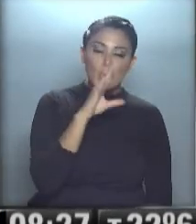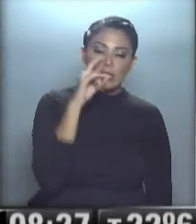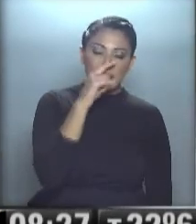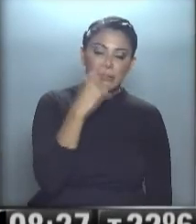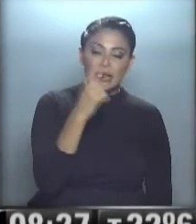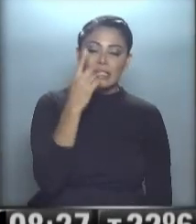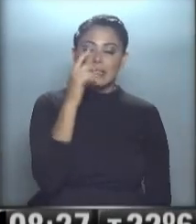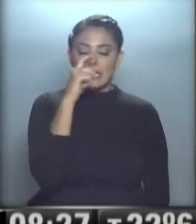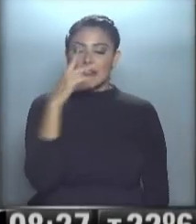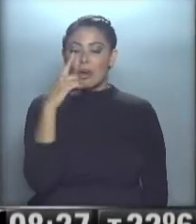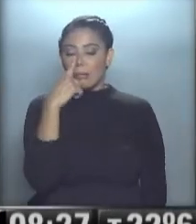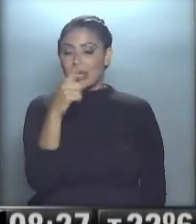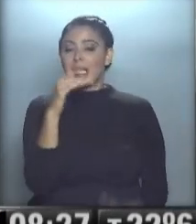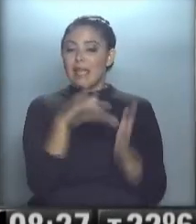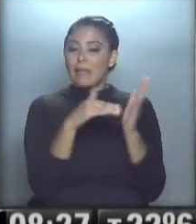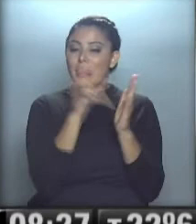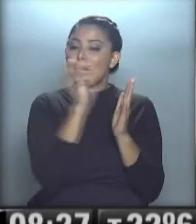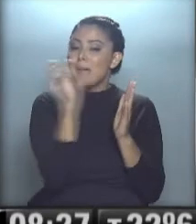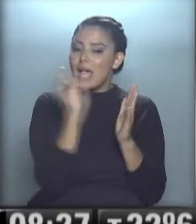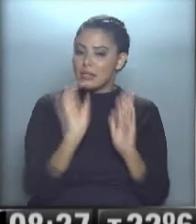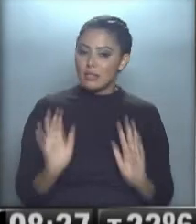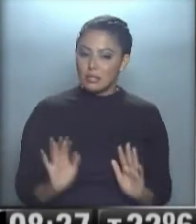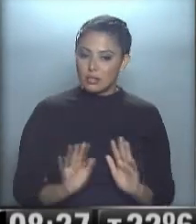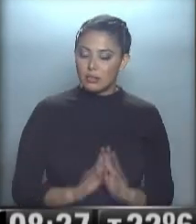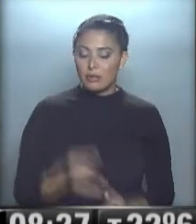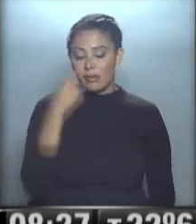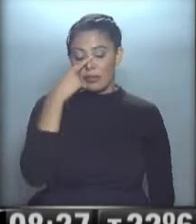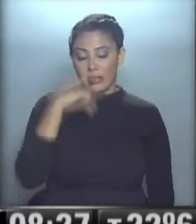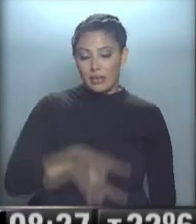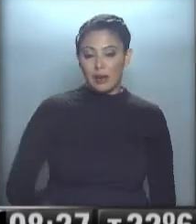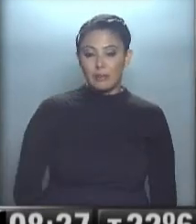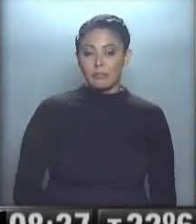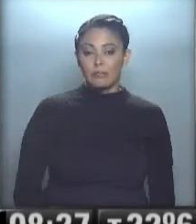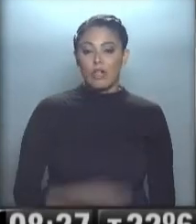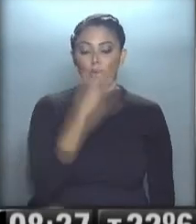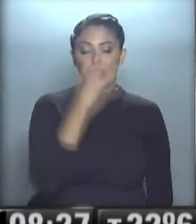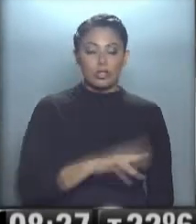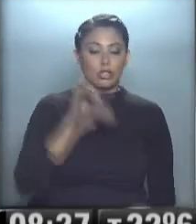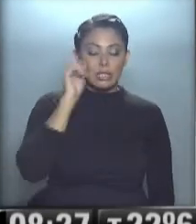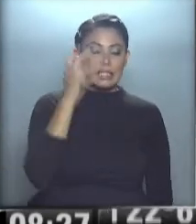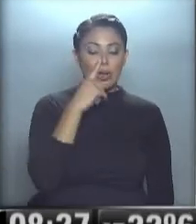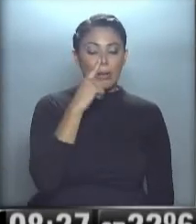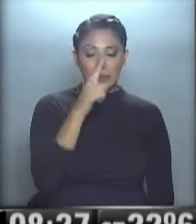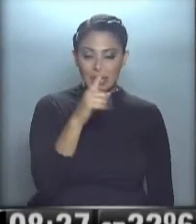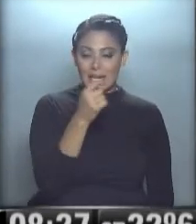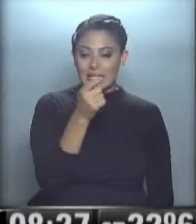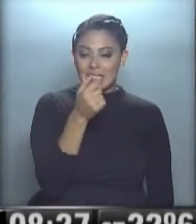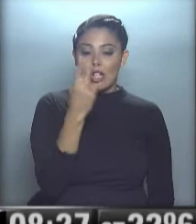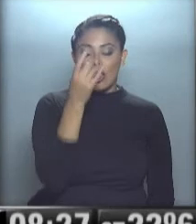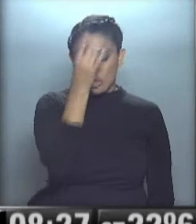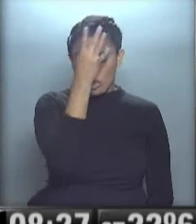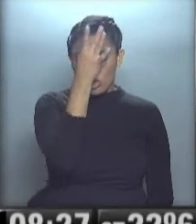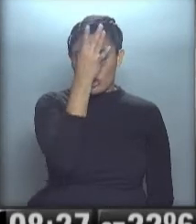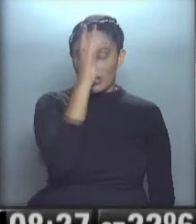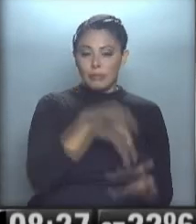57.000, 75.000, de acuerdo al mes que uno lo tome. Pero en definitiva llegamos a 435.000 y casi a 12 millones de toneladas